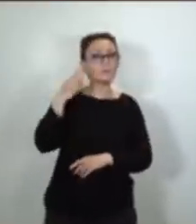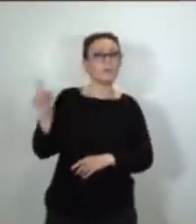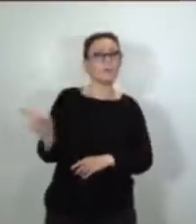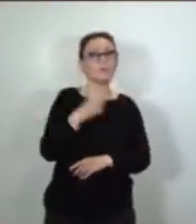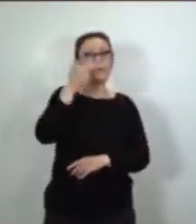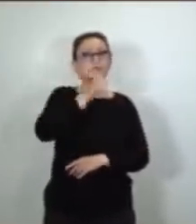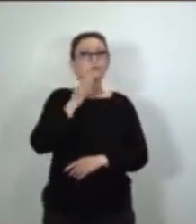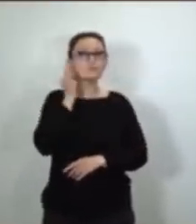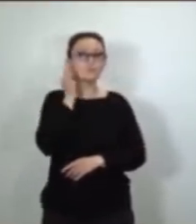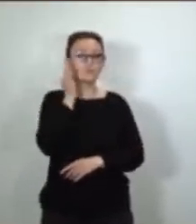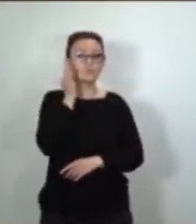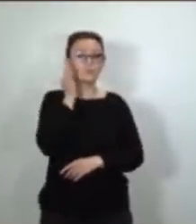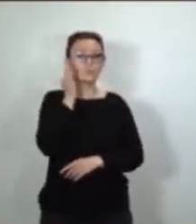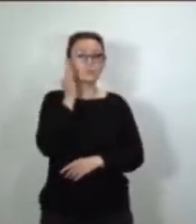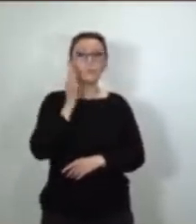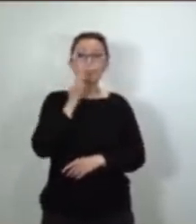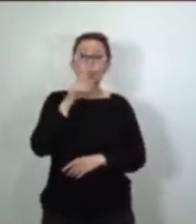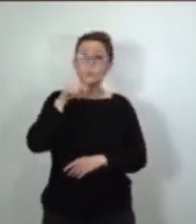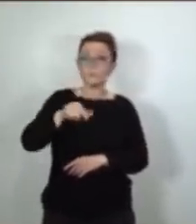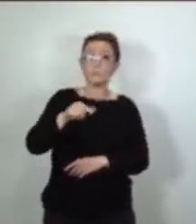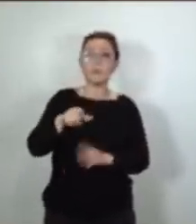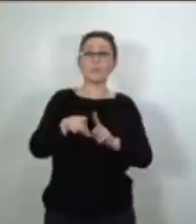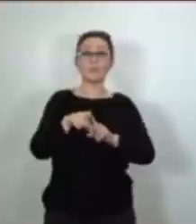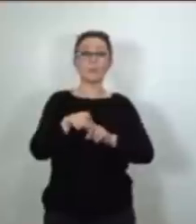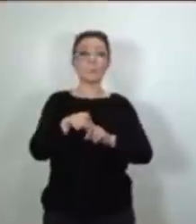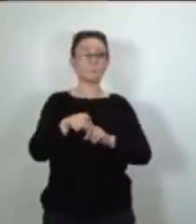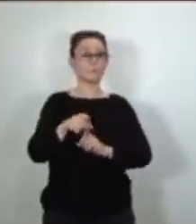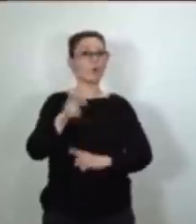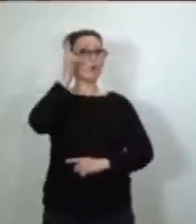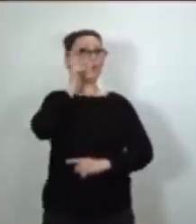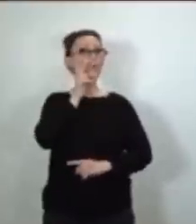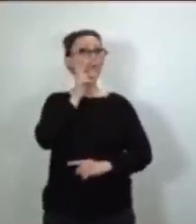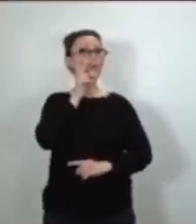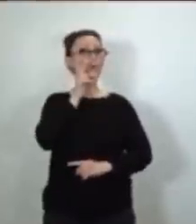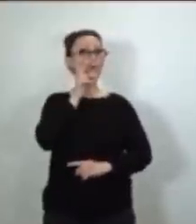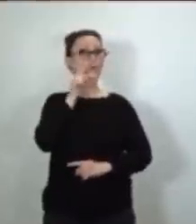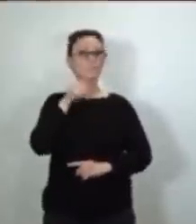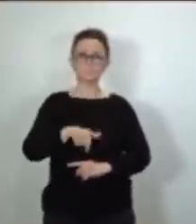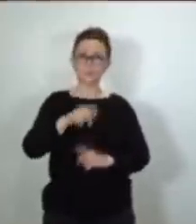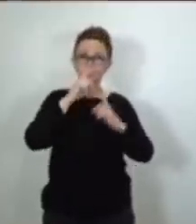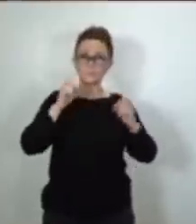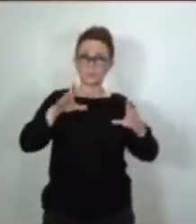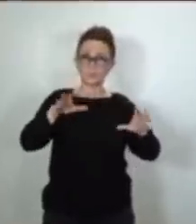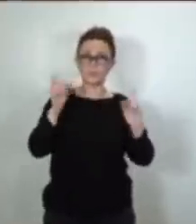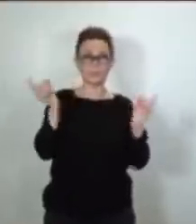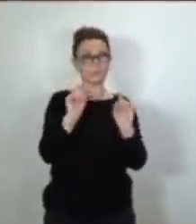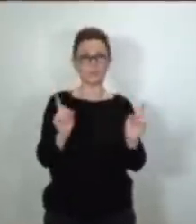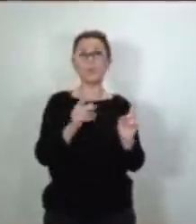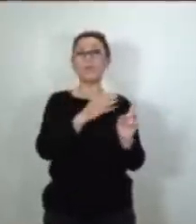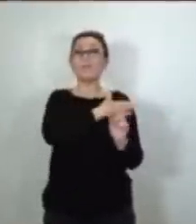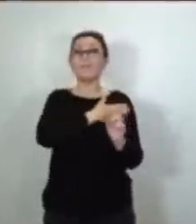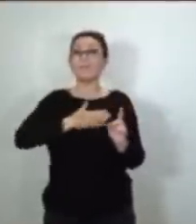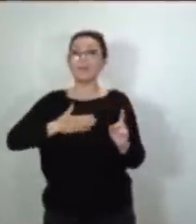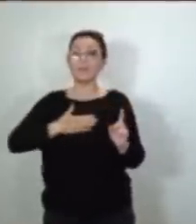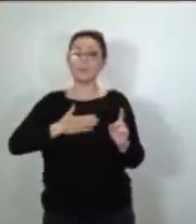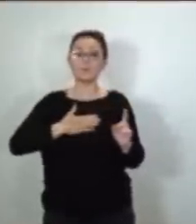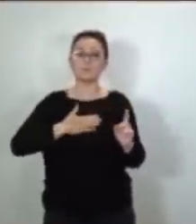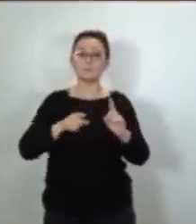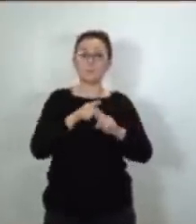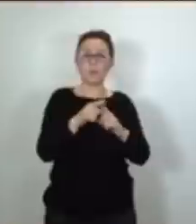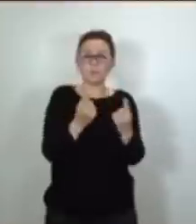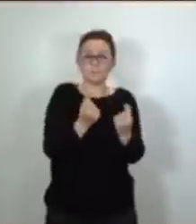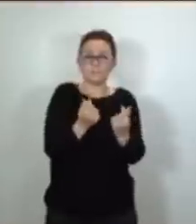todas, porque esta no puede ser un privilegio, como hemos aprendido este año, porque, como siempre decimos, queremos el pan, pero también